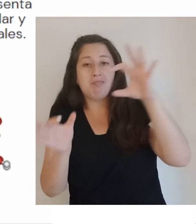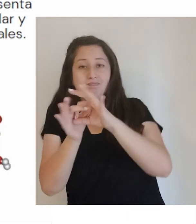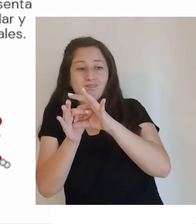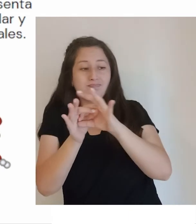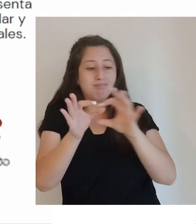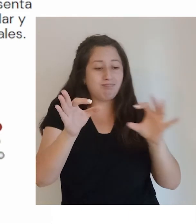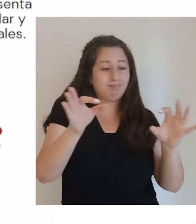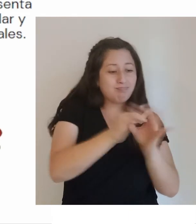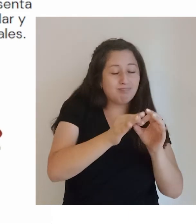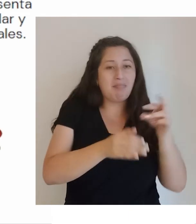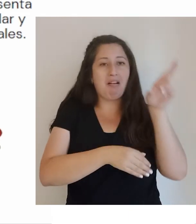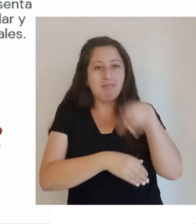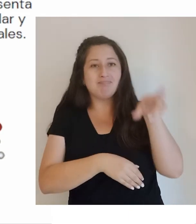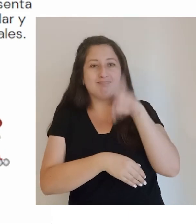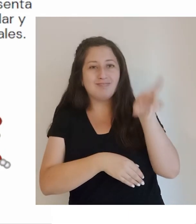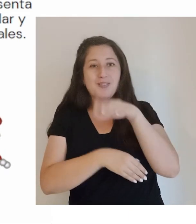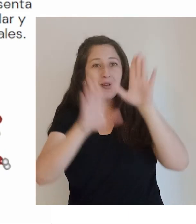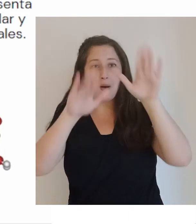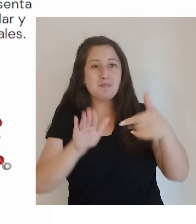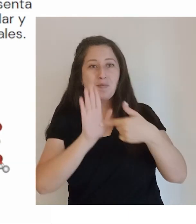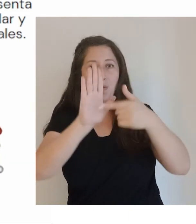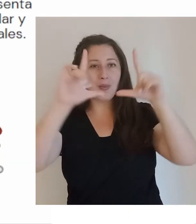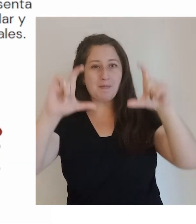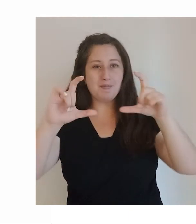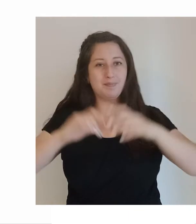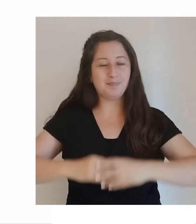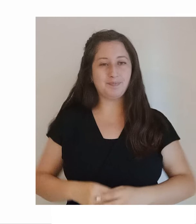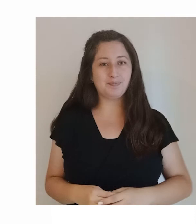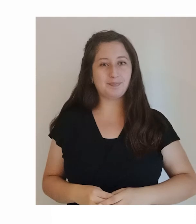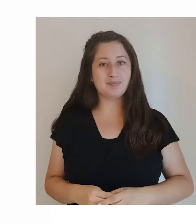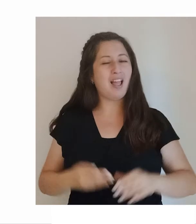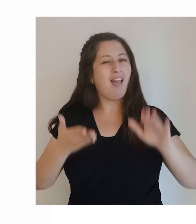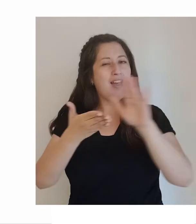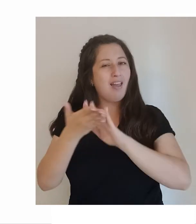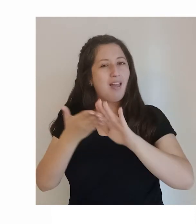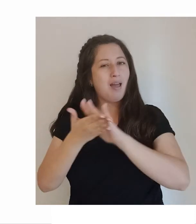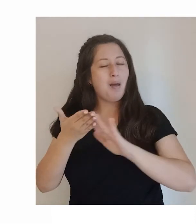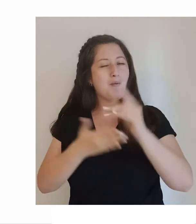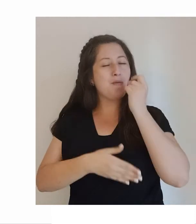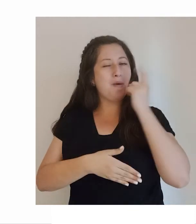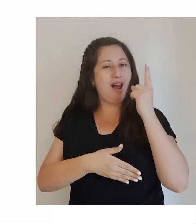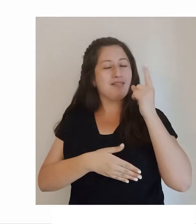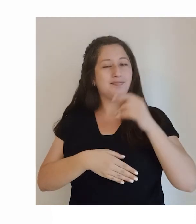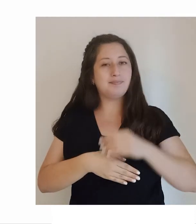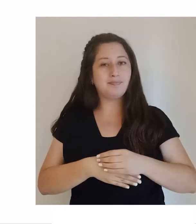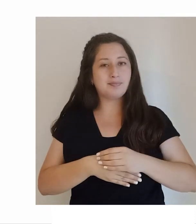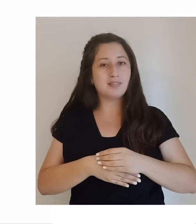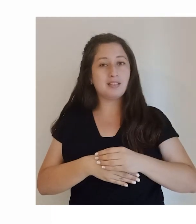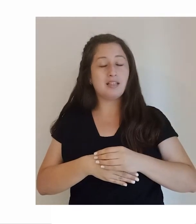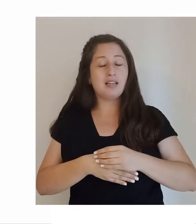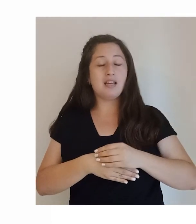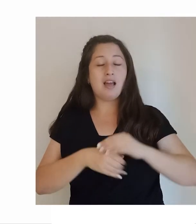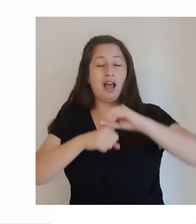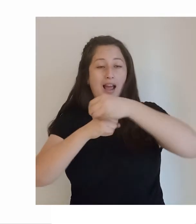sucesivamente, como se representa en la figura. Un excelente ejemplo son los puentes